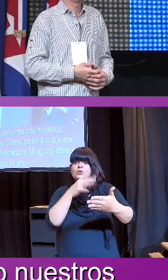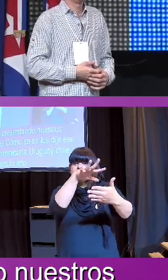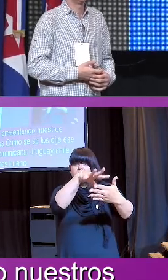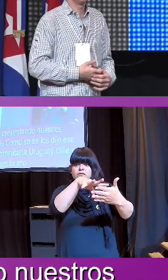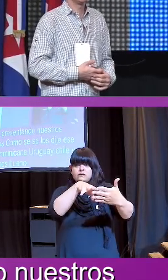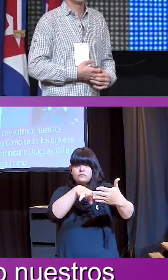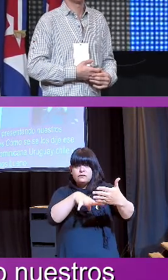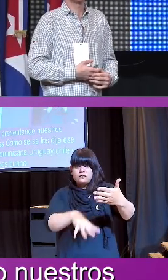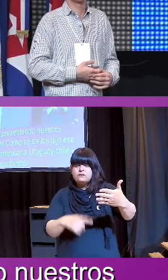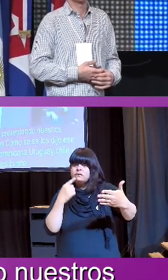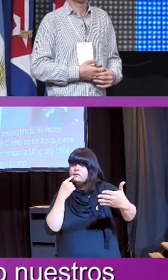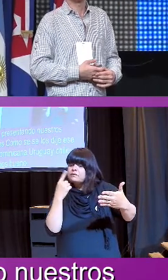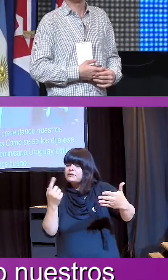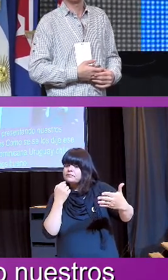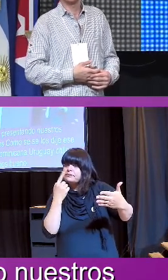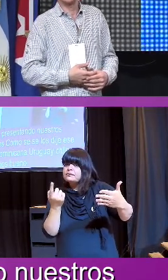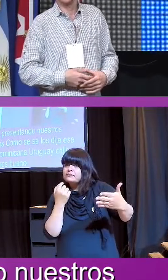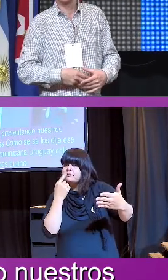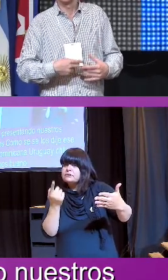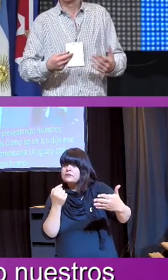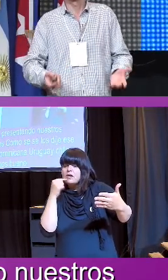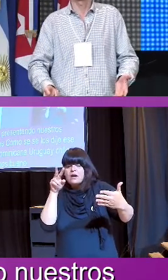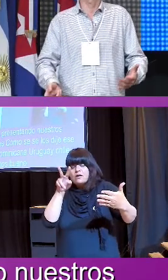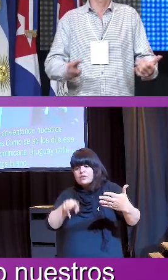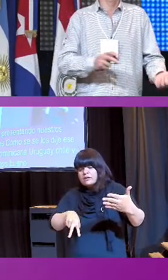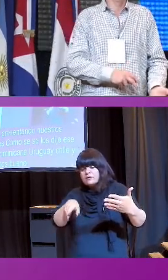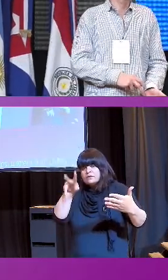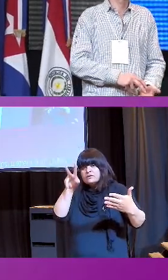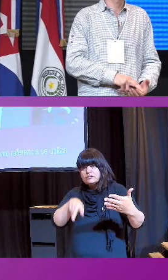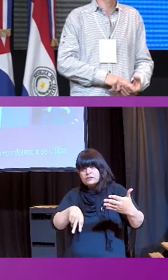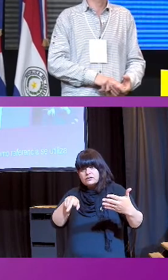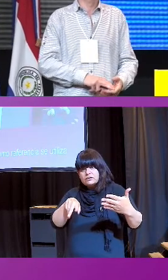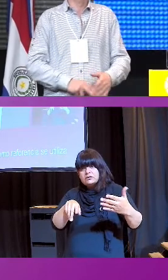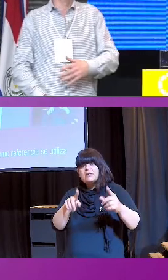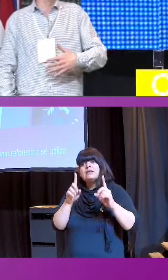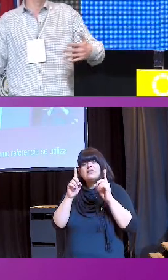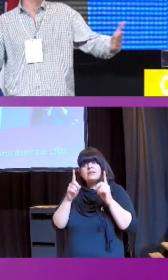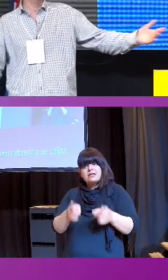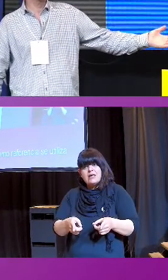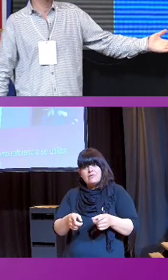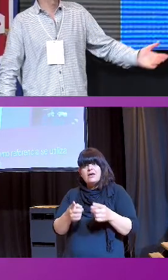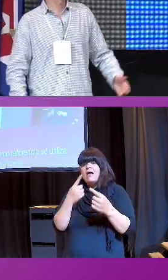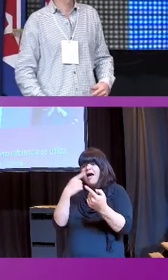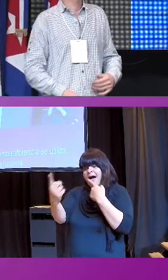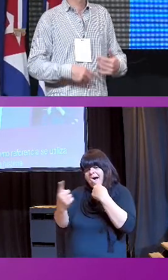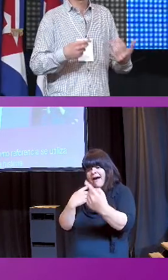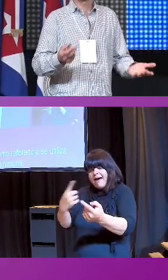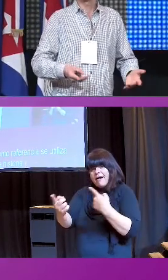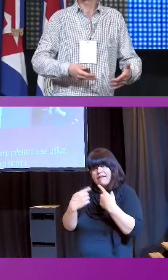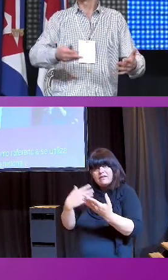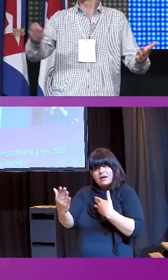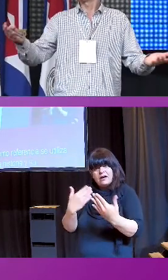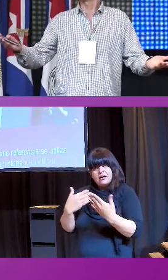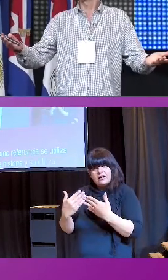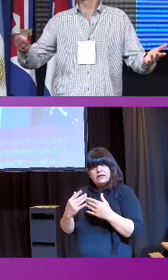oro en el mundo, la que más se usa como referencia. Se utiliza una entrevista retrospectiva para la historia y se